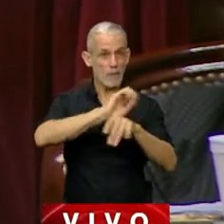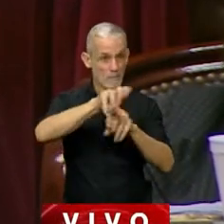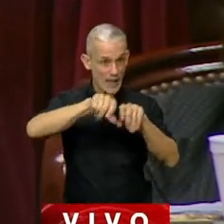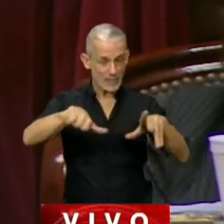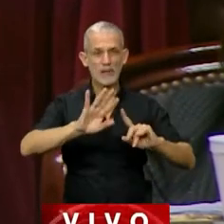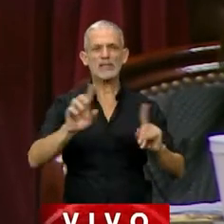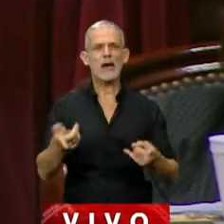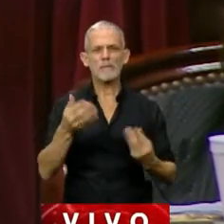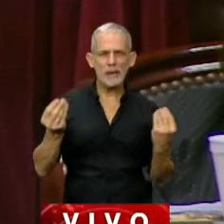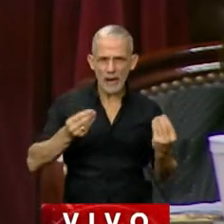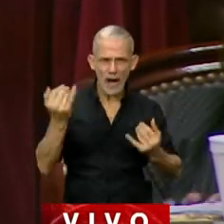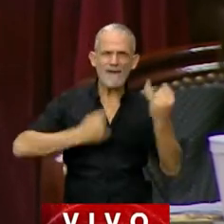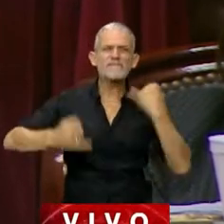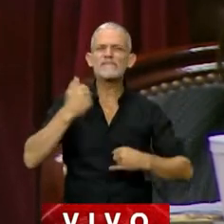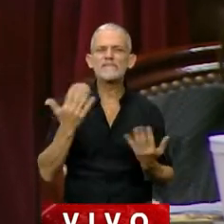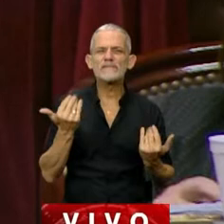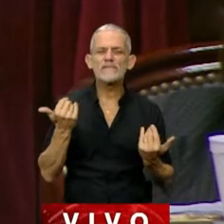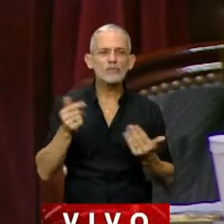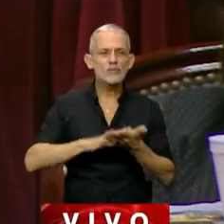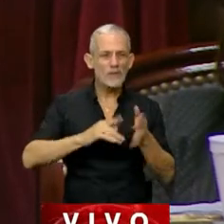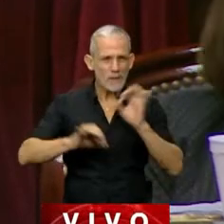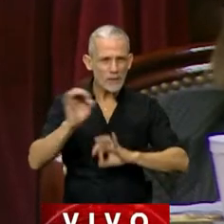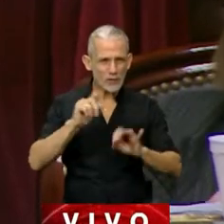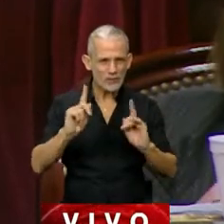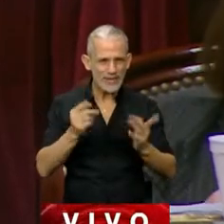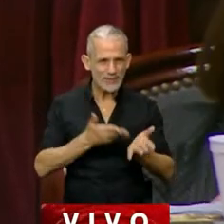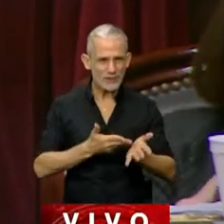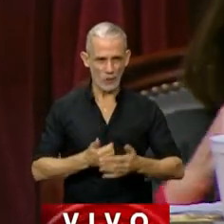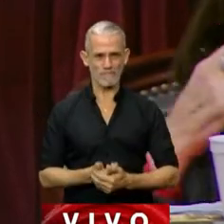pandemia, para poder informarnos del proyecto,